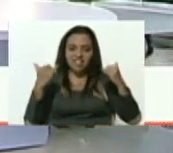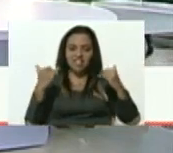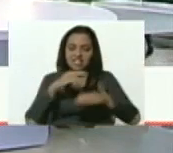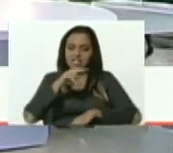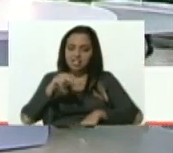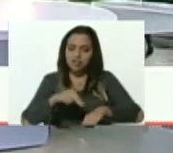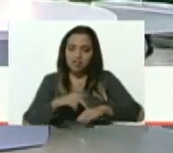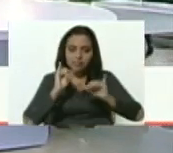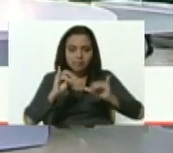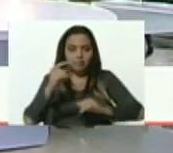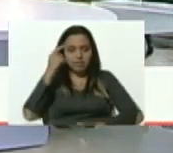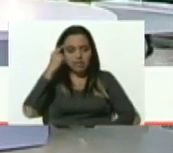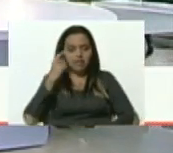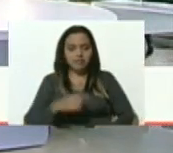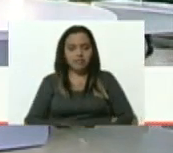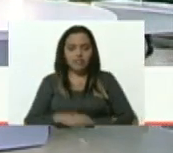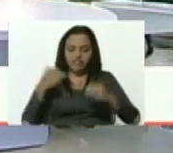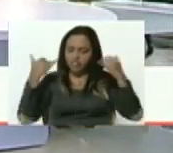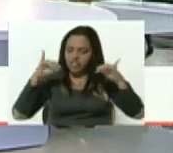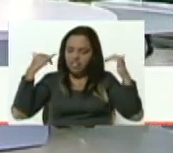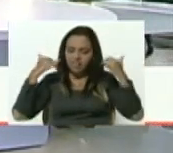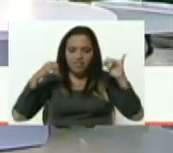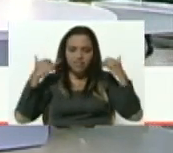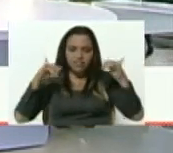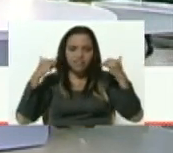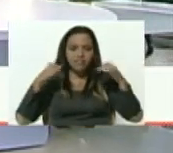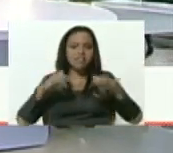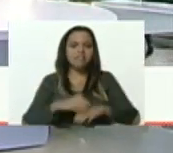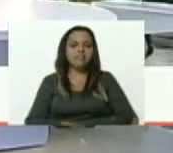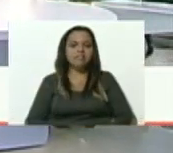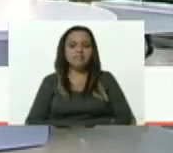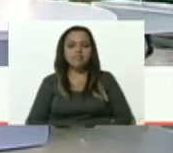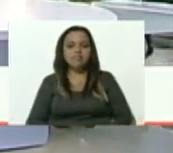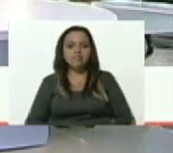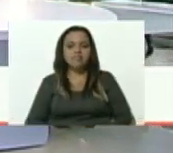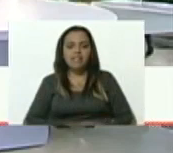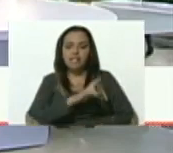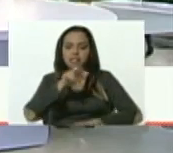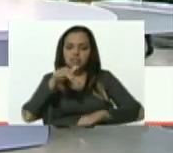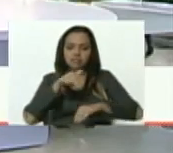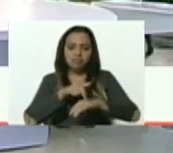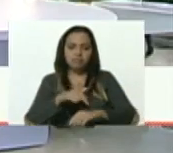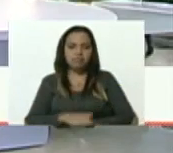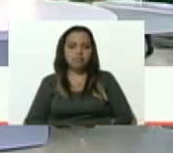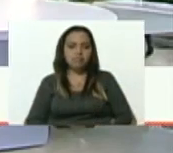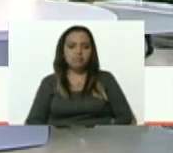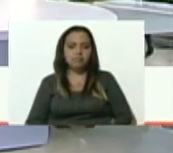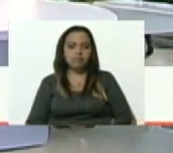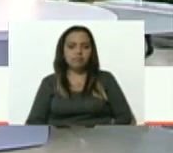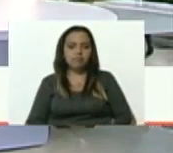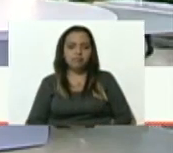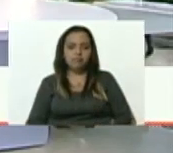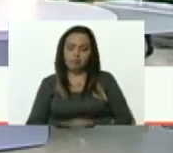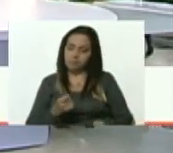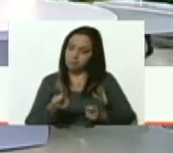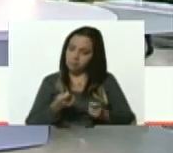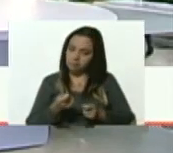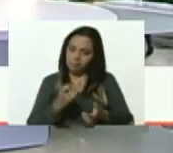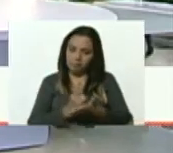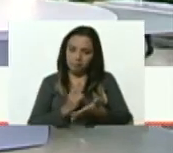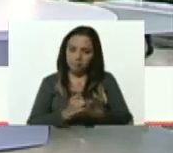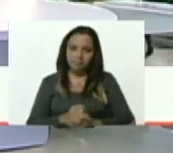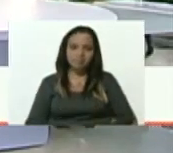día. Rumba, rumba, rumba, requete rumba. Nacional. Preparaos y preparadas.